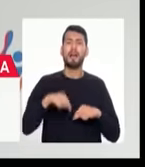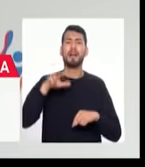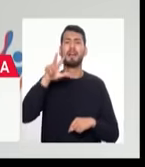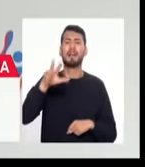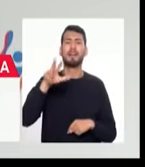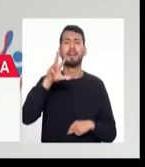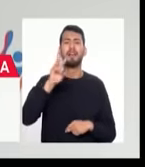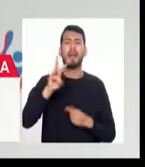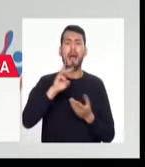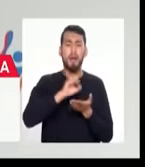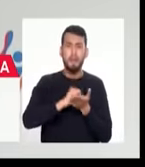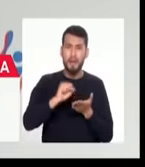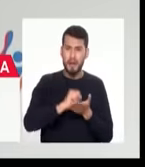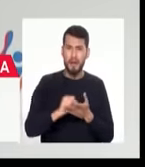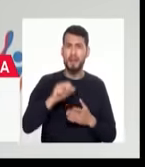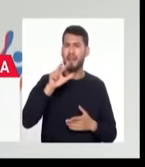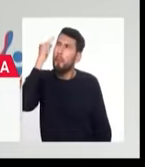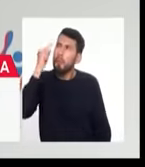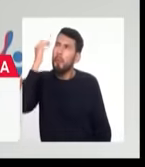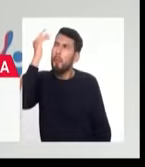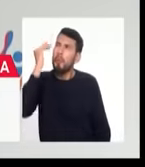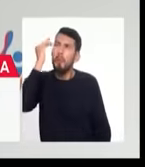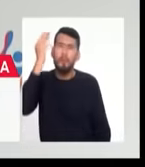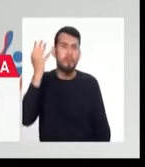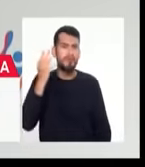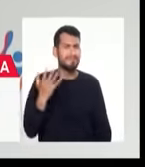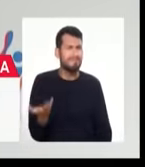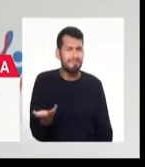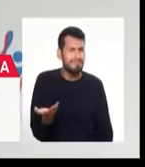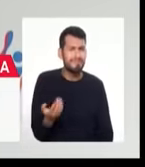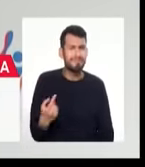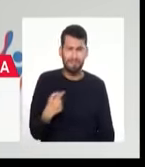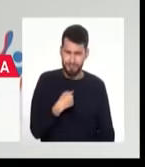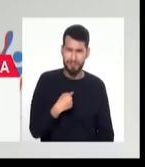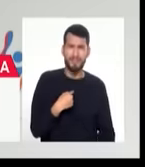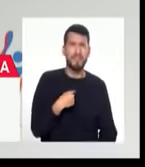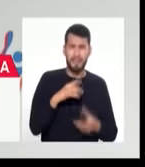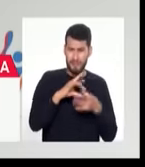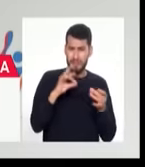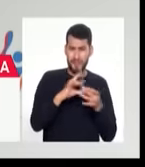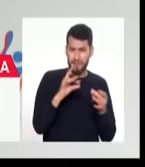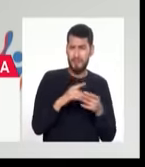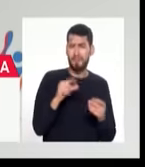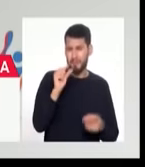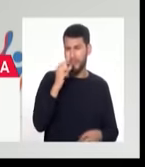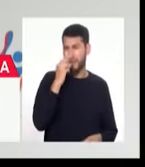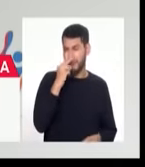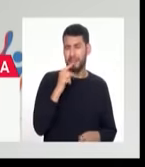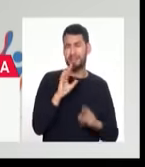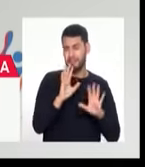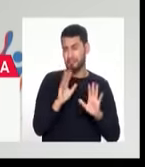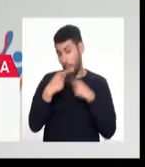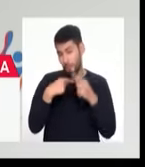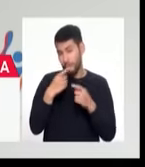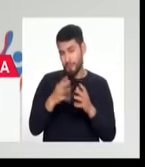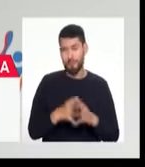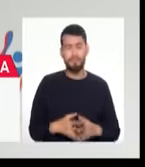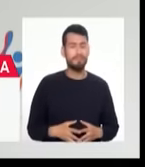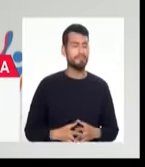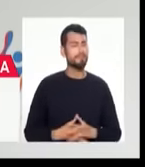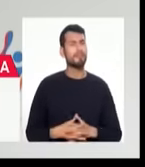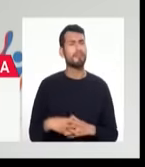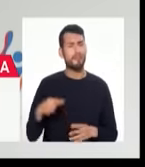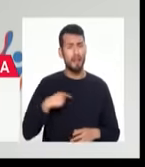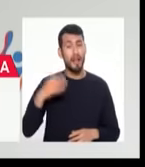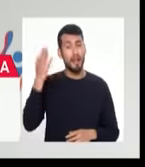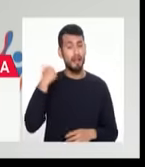Bueno, insisto en que si la señora tiene asesores, la preparan un poquito mejor, ¿no? Porque cada vez que ella habla, le